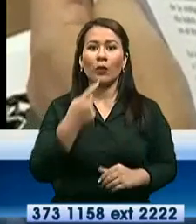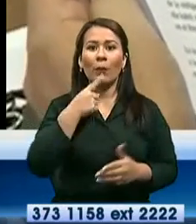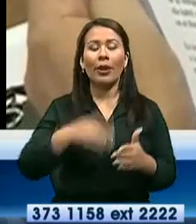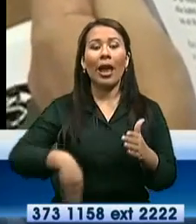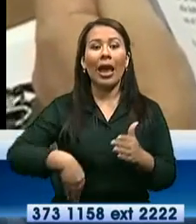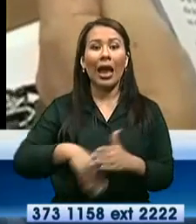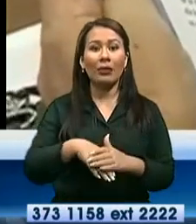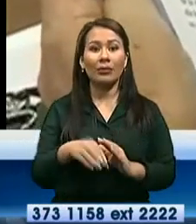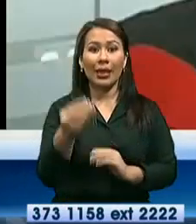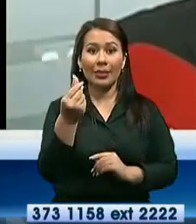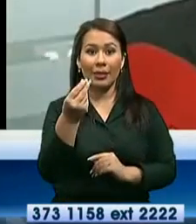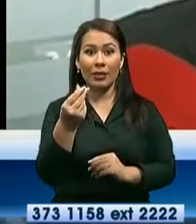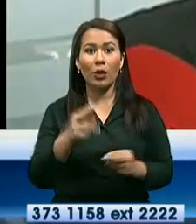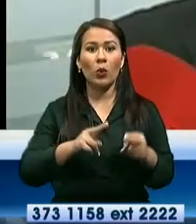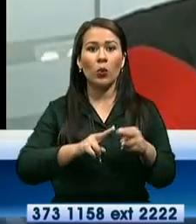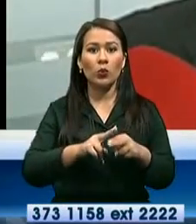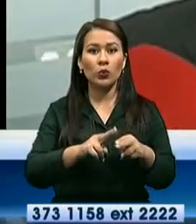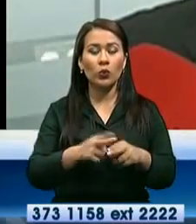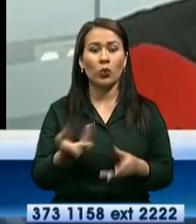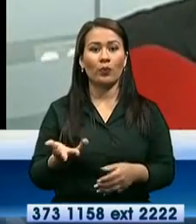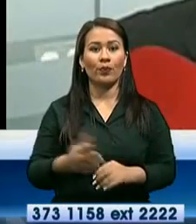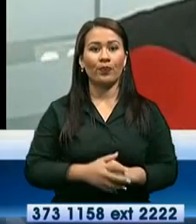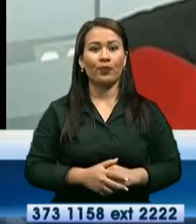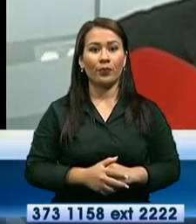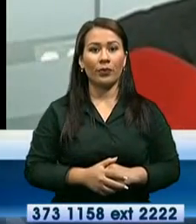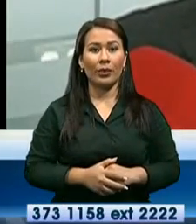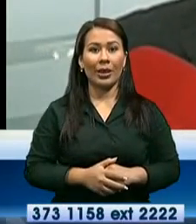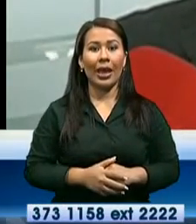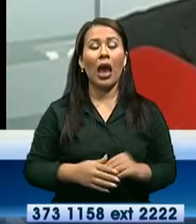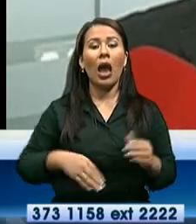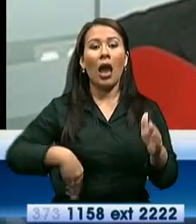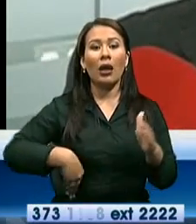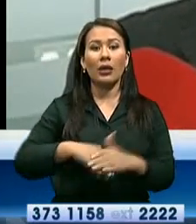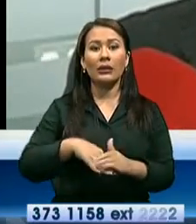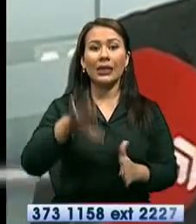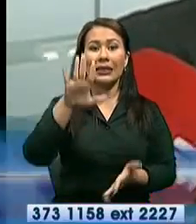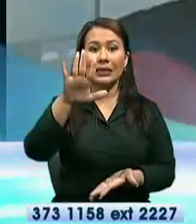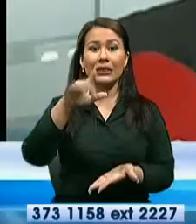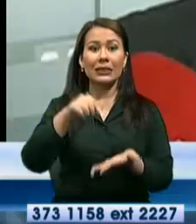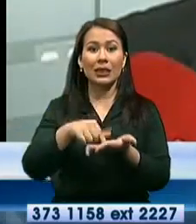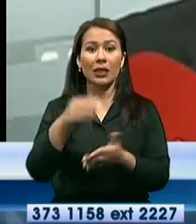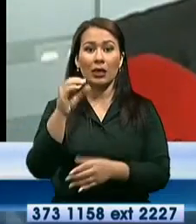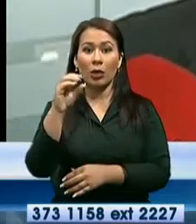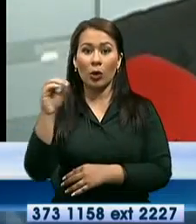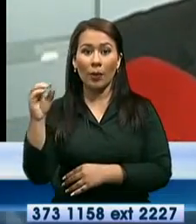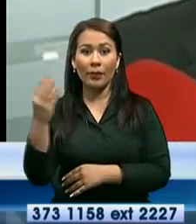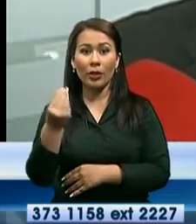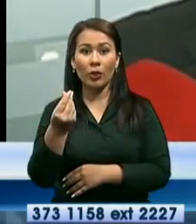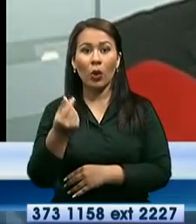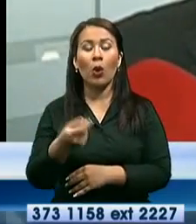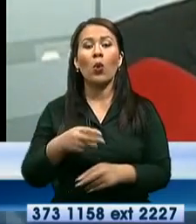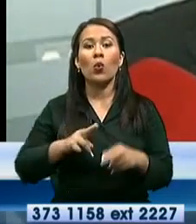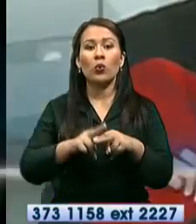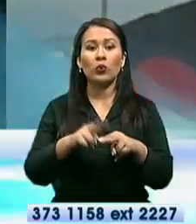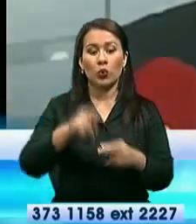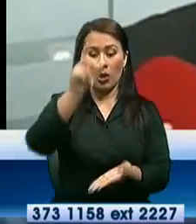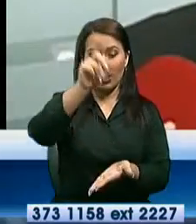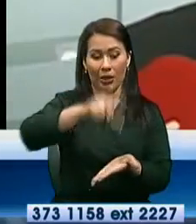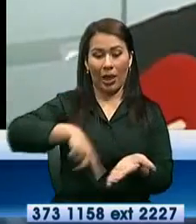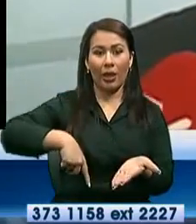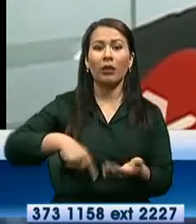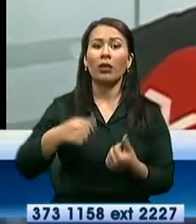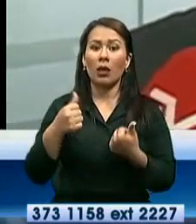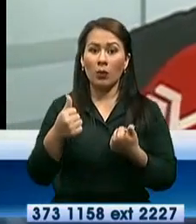dinero electrónico en consumos. Se ponga un límite de $5,000 a la devolución en dinero electrónico con consumos de tarjeta de crédito, lo cual es